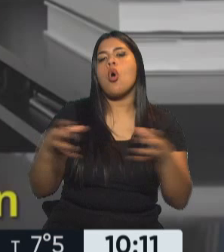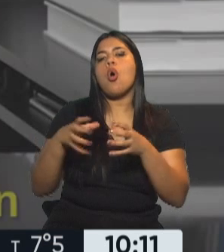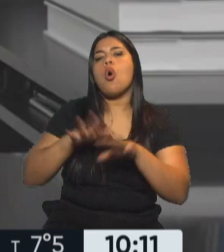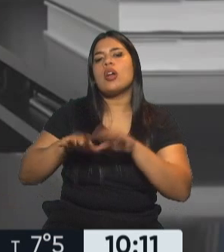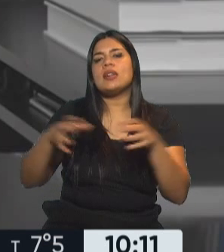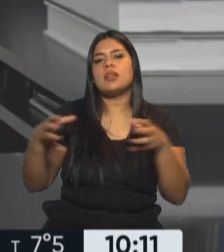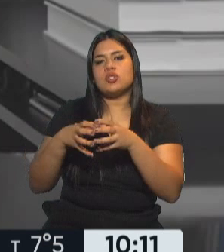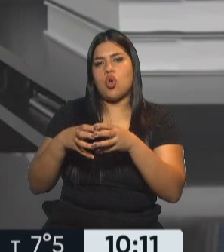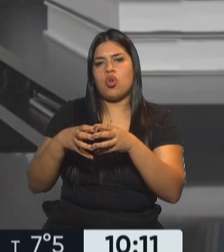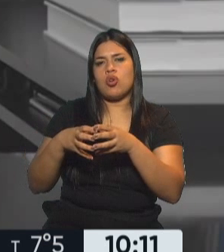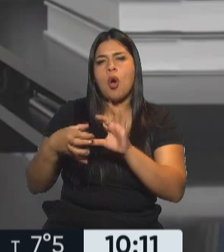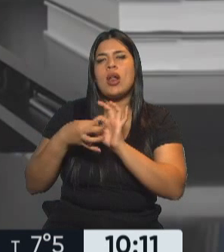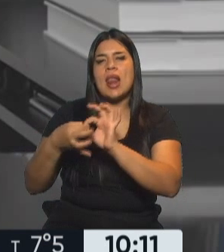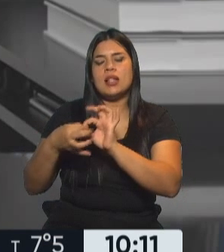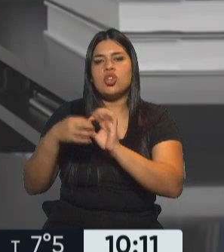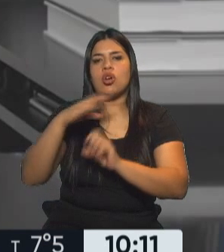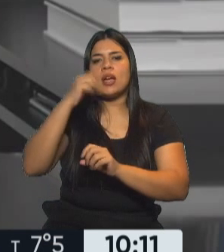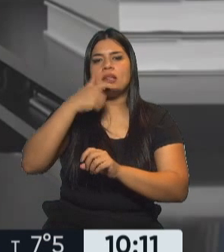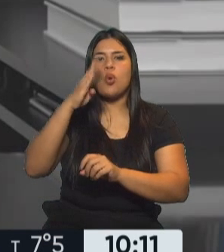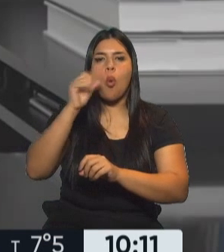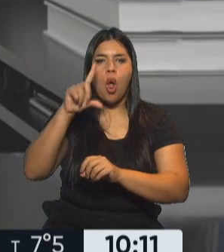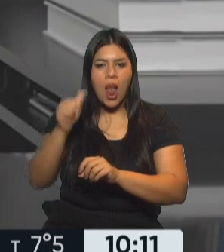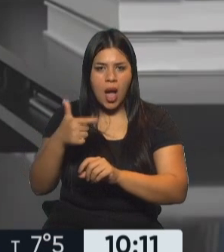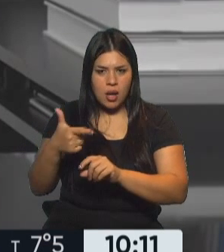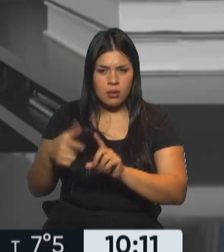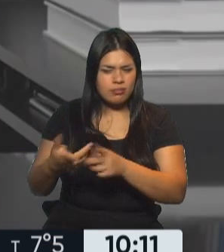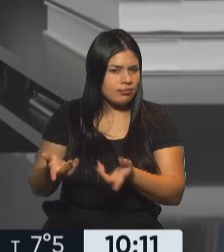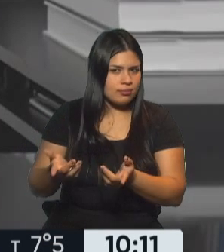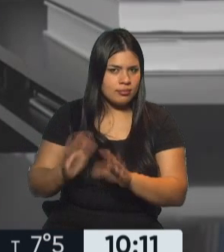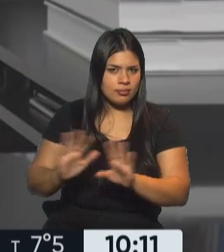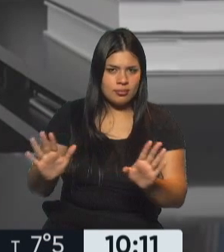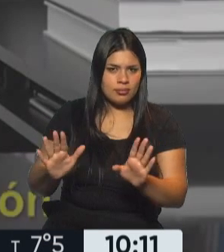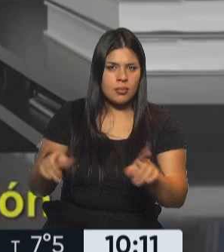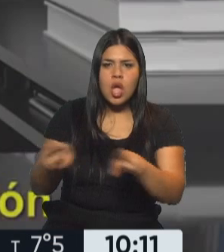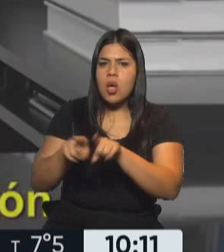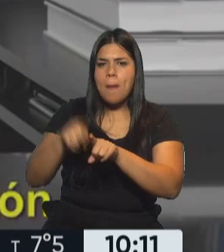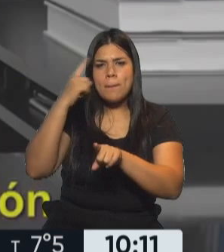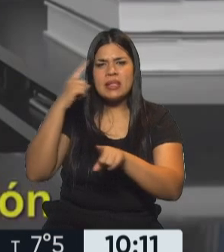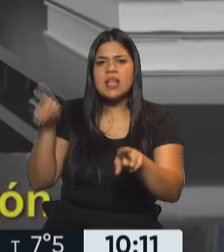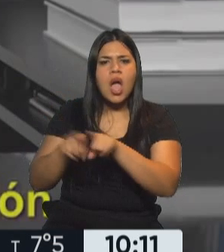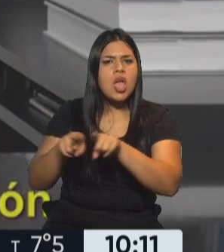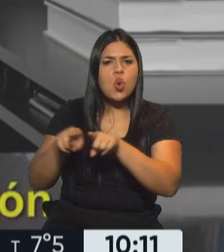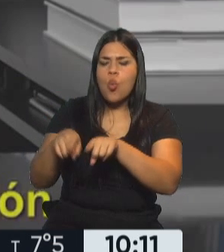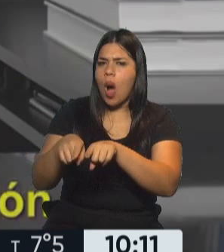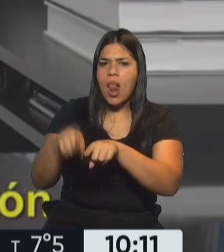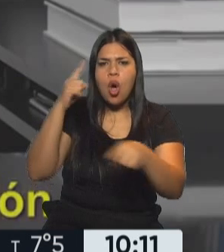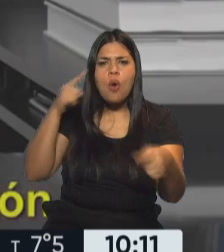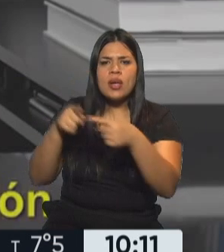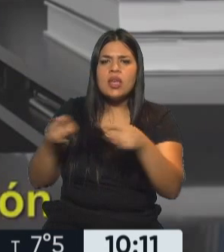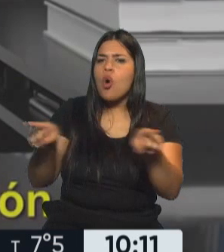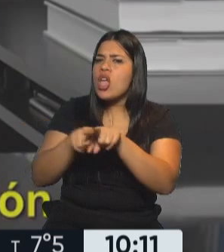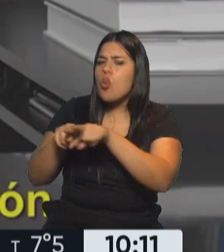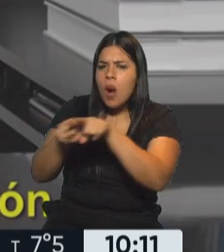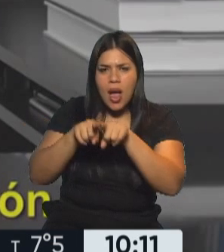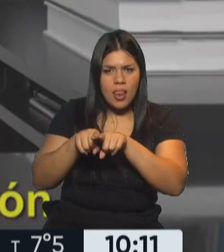Hezbollah. Ambas tienen la misma matriz de odio y muerte. Persiguen los mismos objetivos de